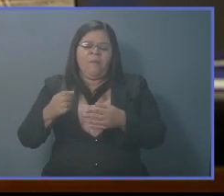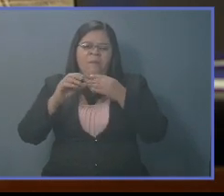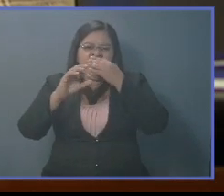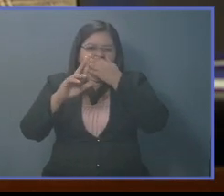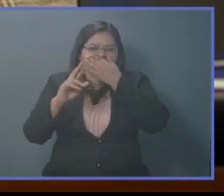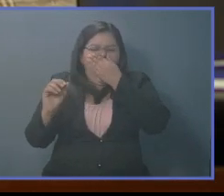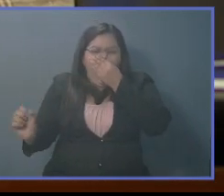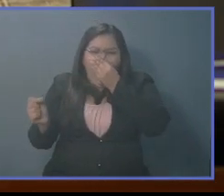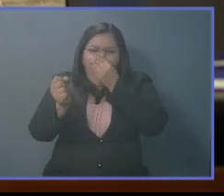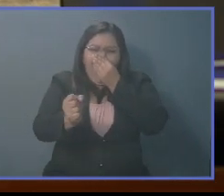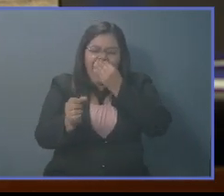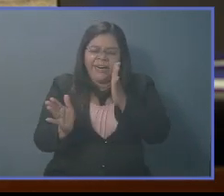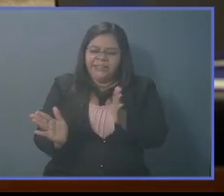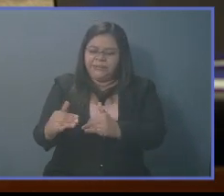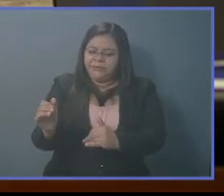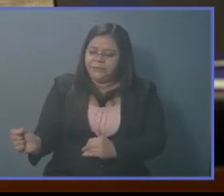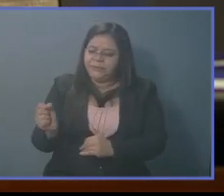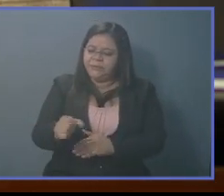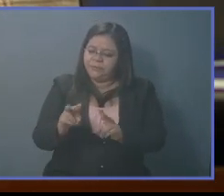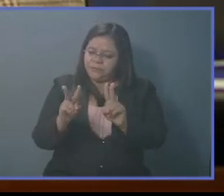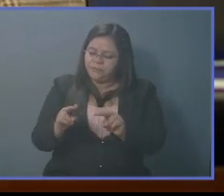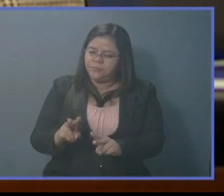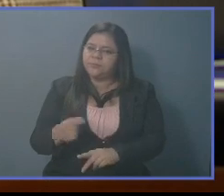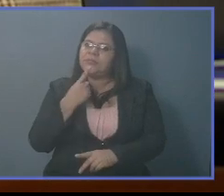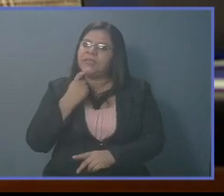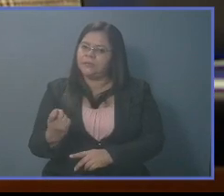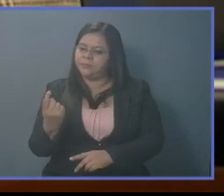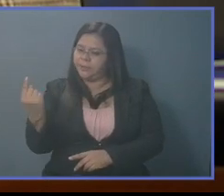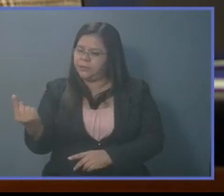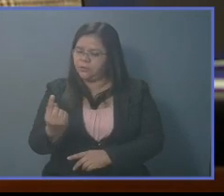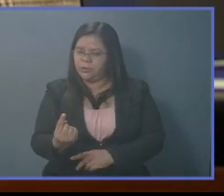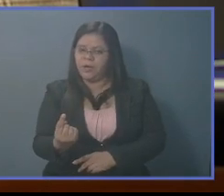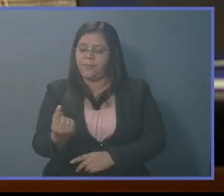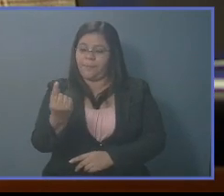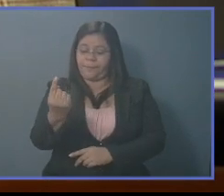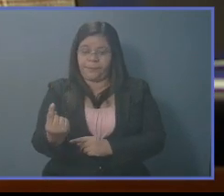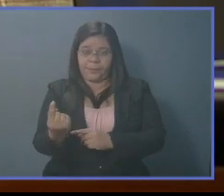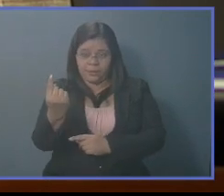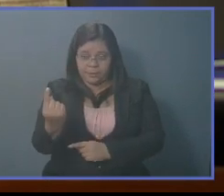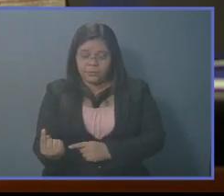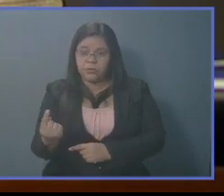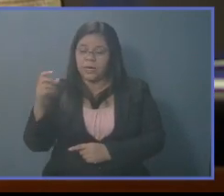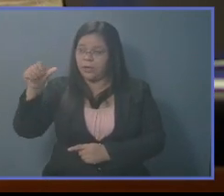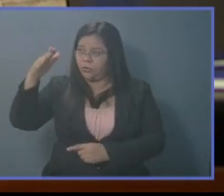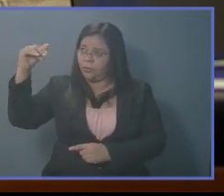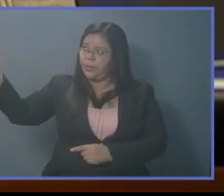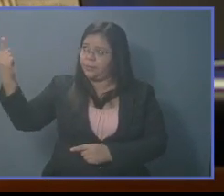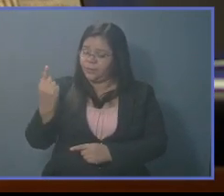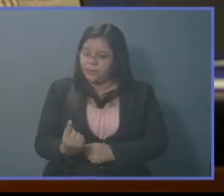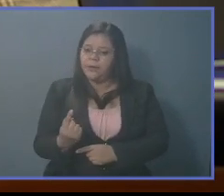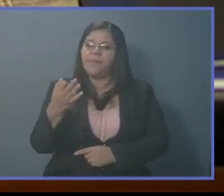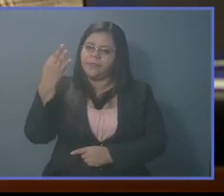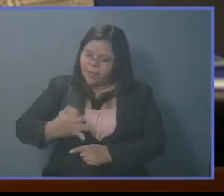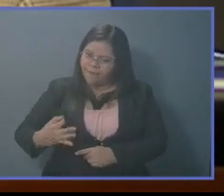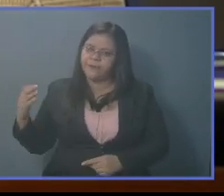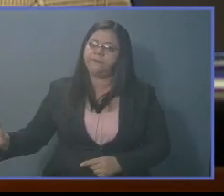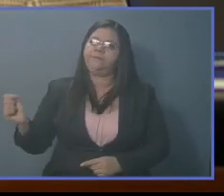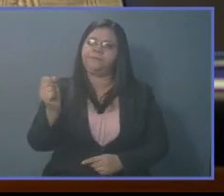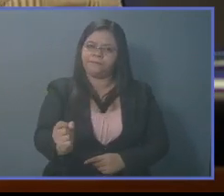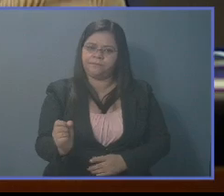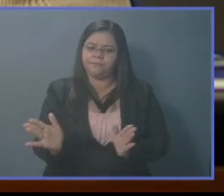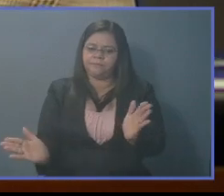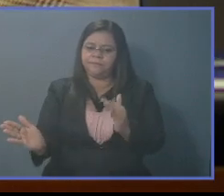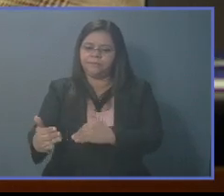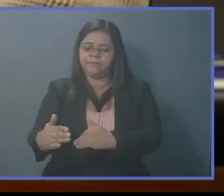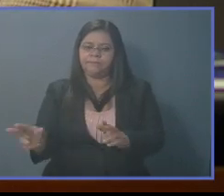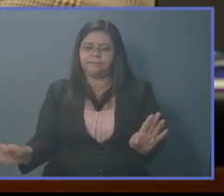11. Serán sujetas a cuarentena las siguientes personas. Toda persona proveniente del extranjero que ingrese al país mientras dure